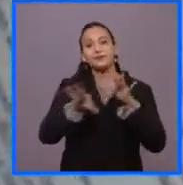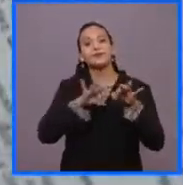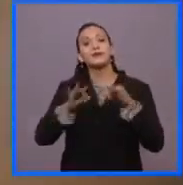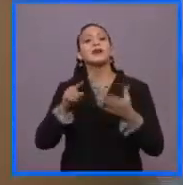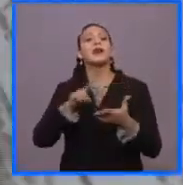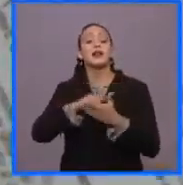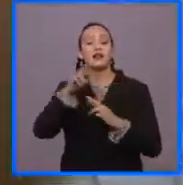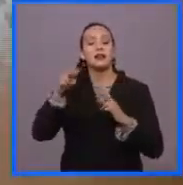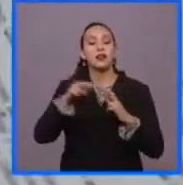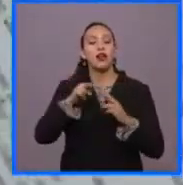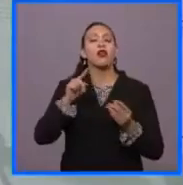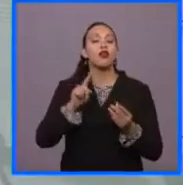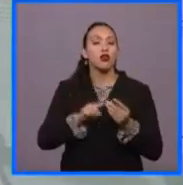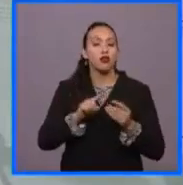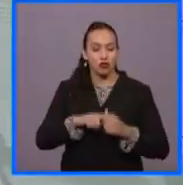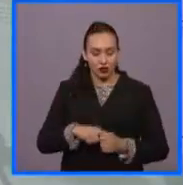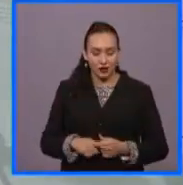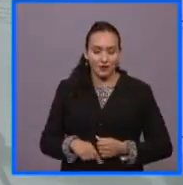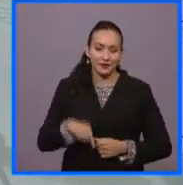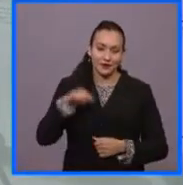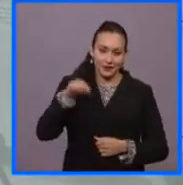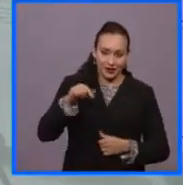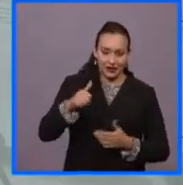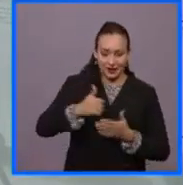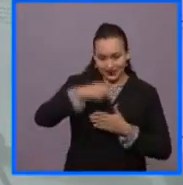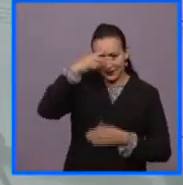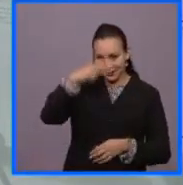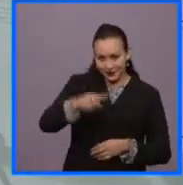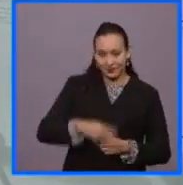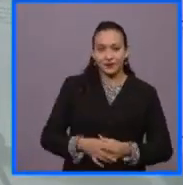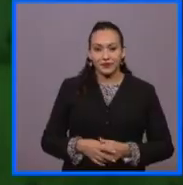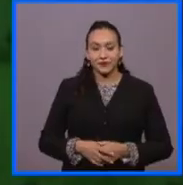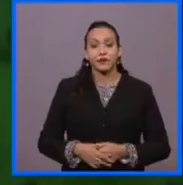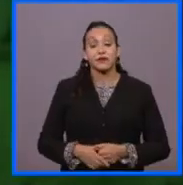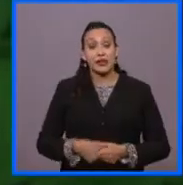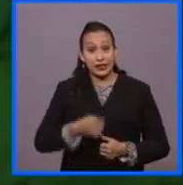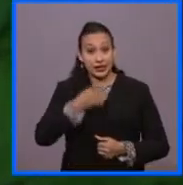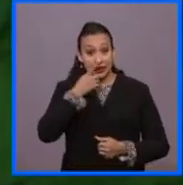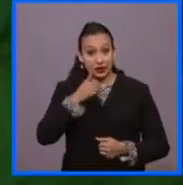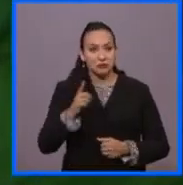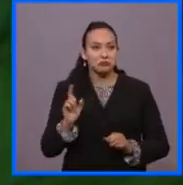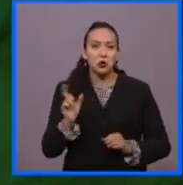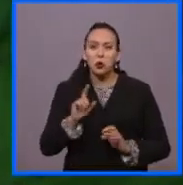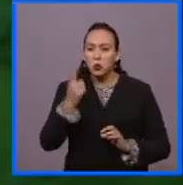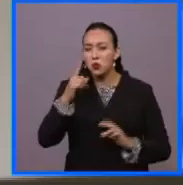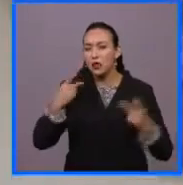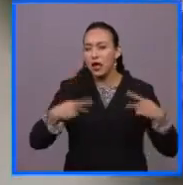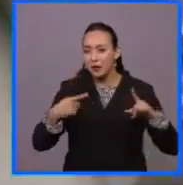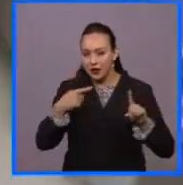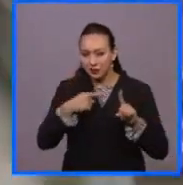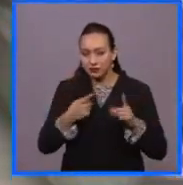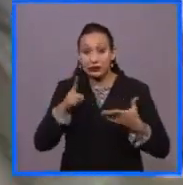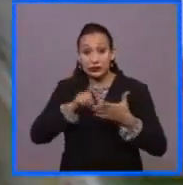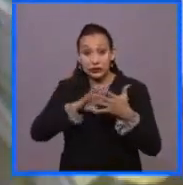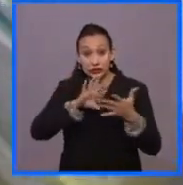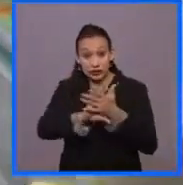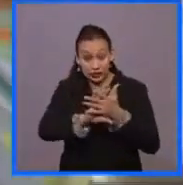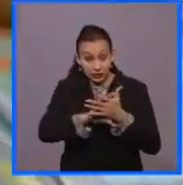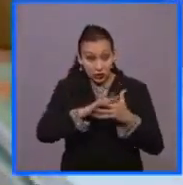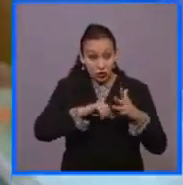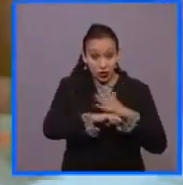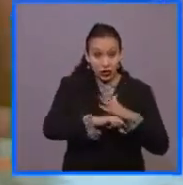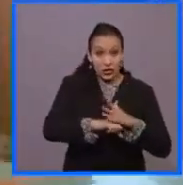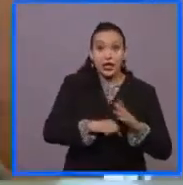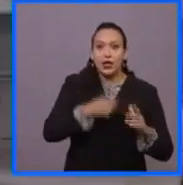de la región Centro-Sur, con residencia en la Ciudad de México, determinó que cuando una persona privada de la libertad presenta